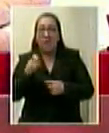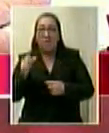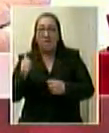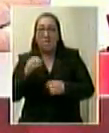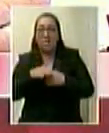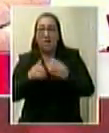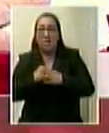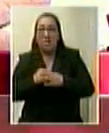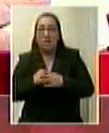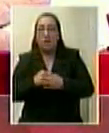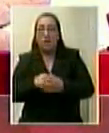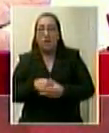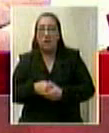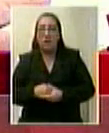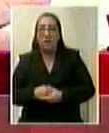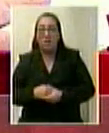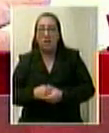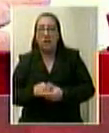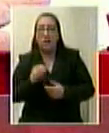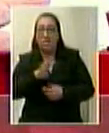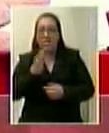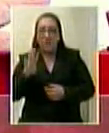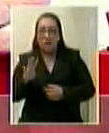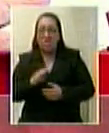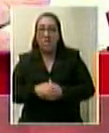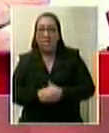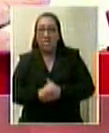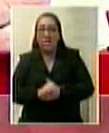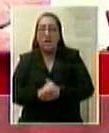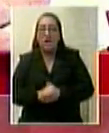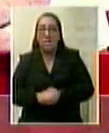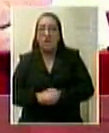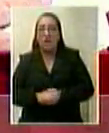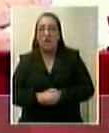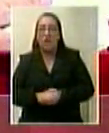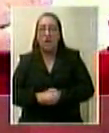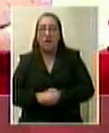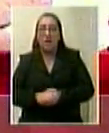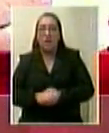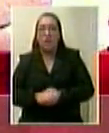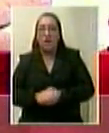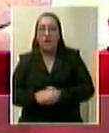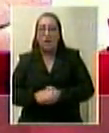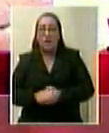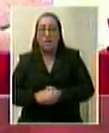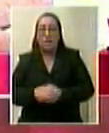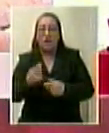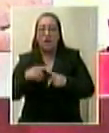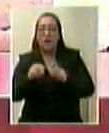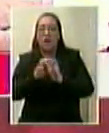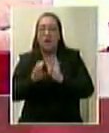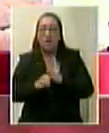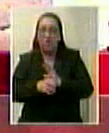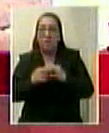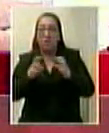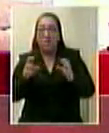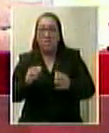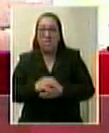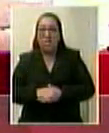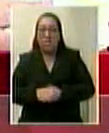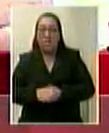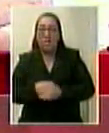la infracción de los artículos 38, 44, 54, 66 y 73 de la Constitución